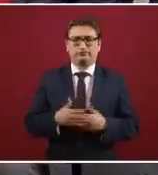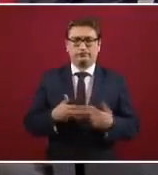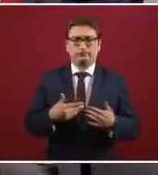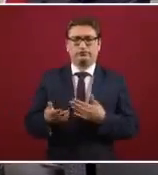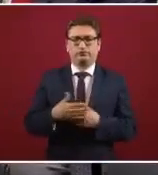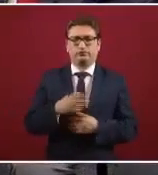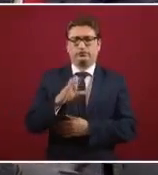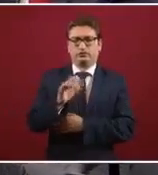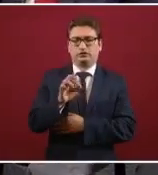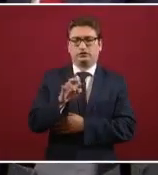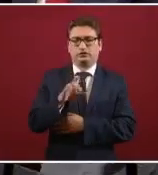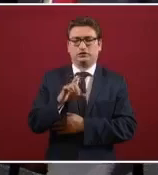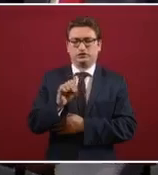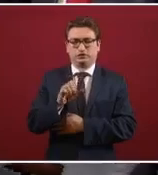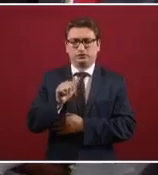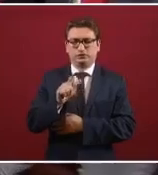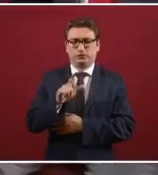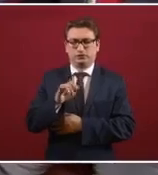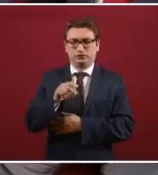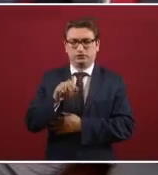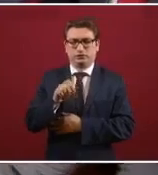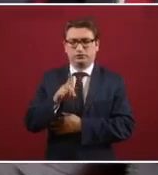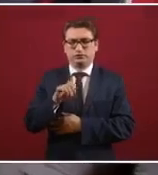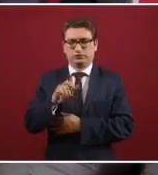es carlos salinas de gortari